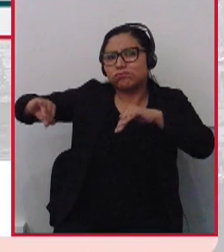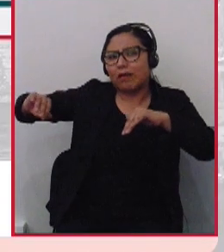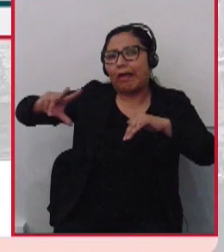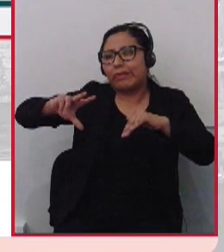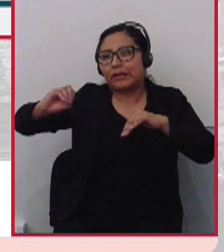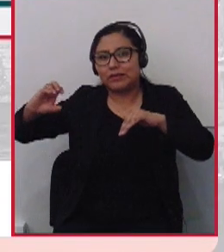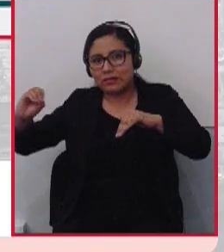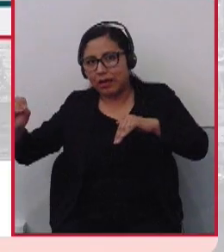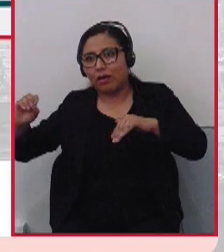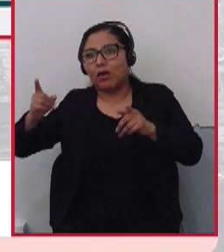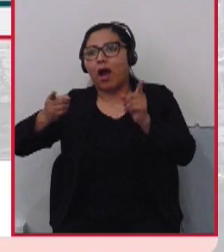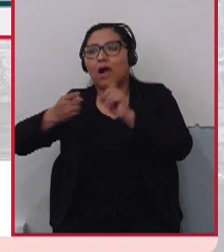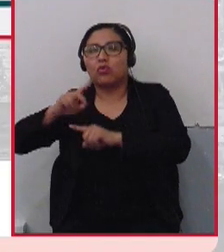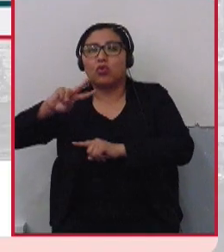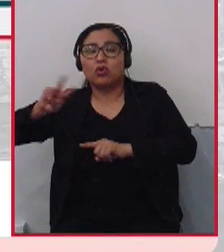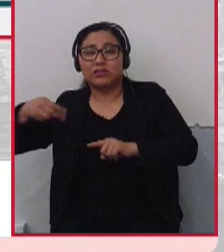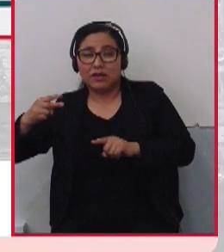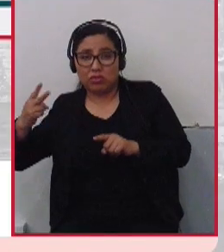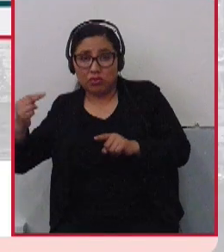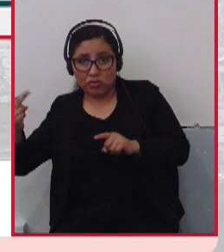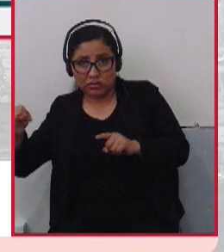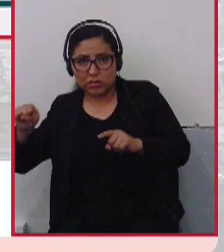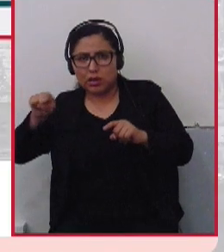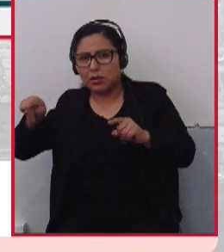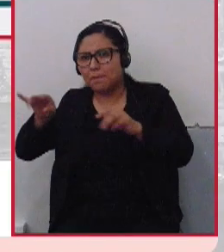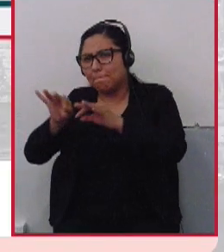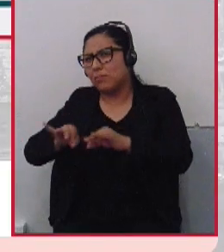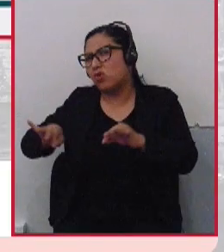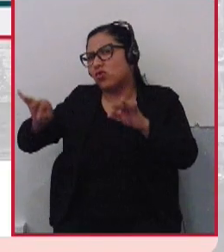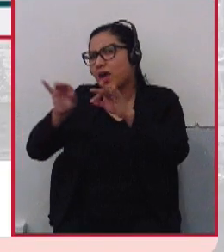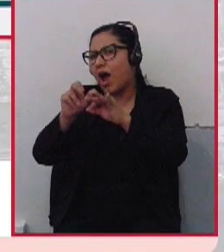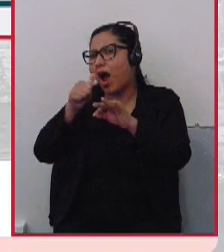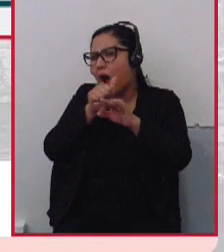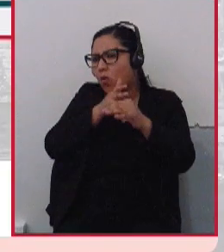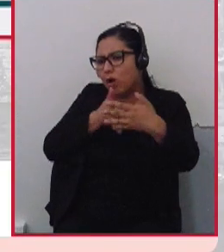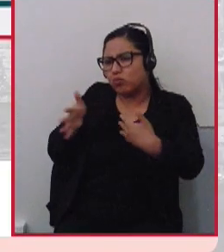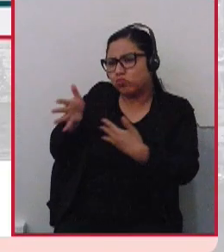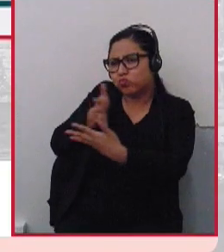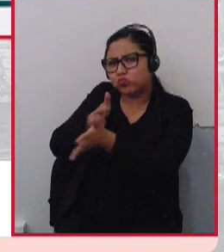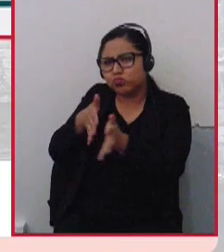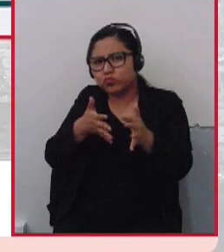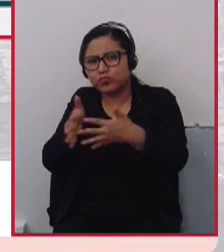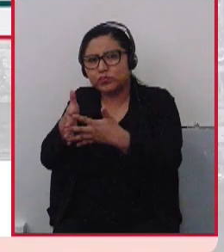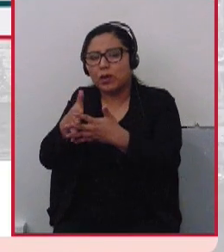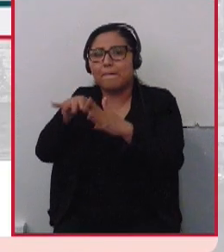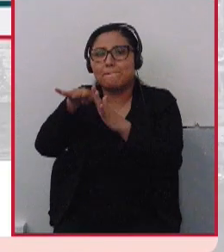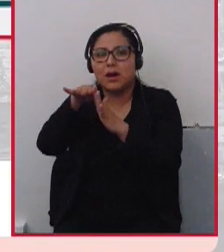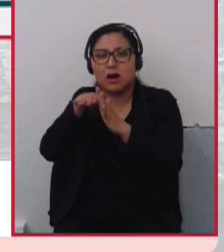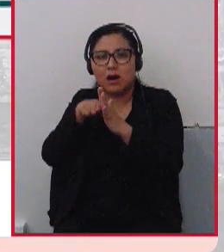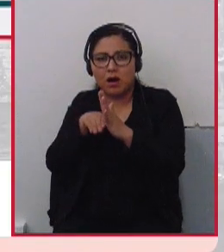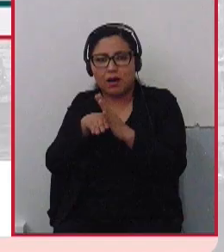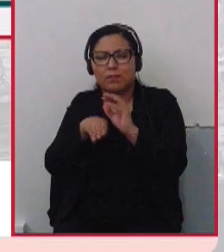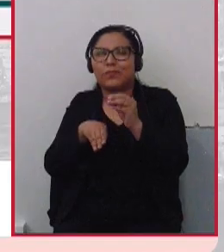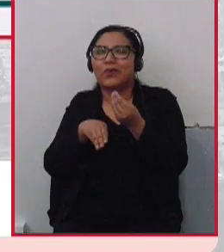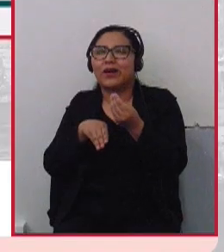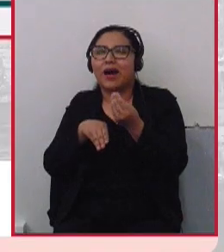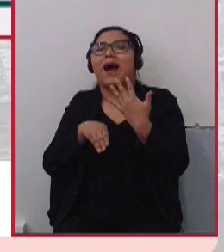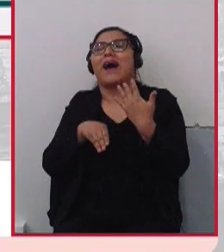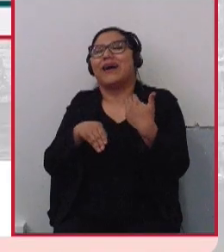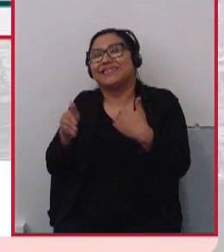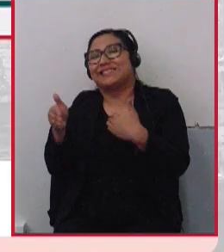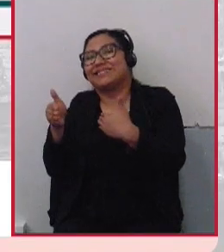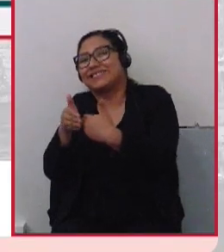o a 212, la importancia del agua fluidizada bajaba, porque ya te estaba